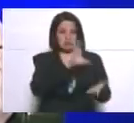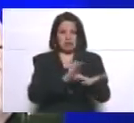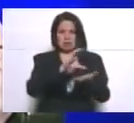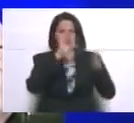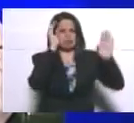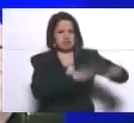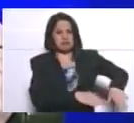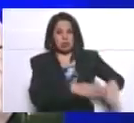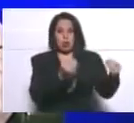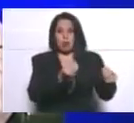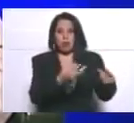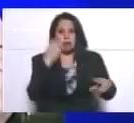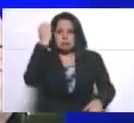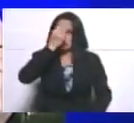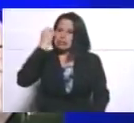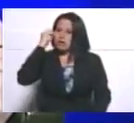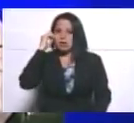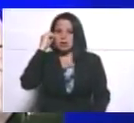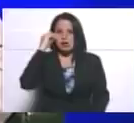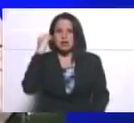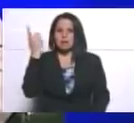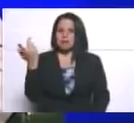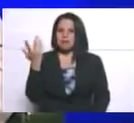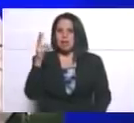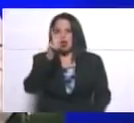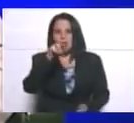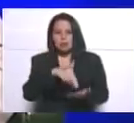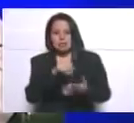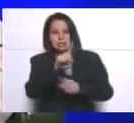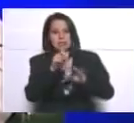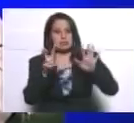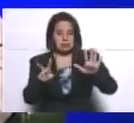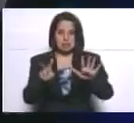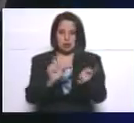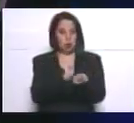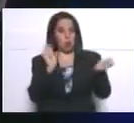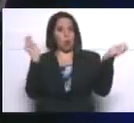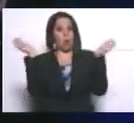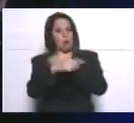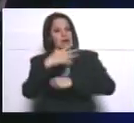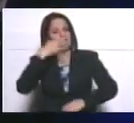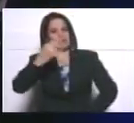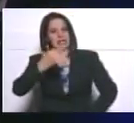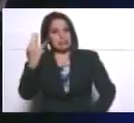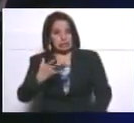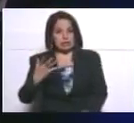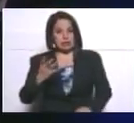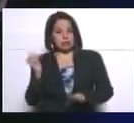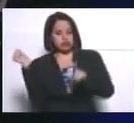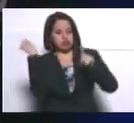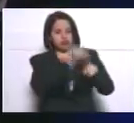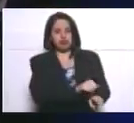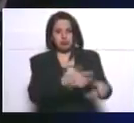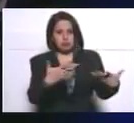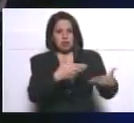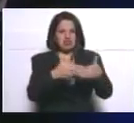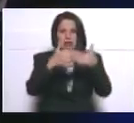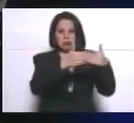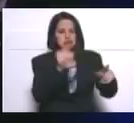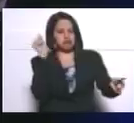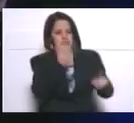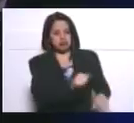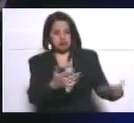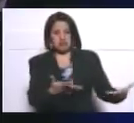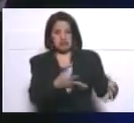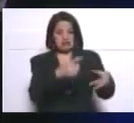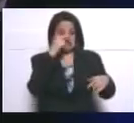pensado que a través de la constituyente del 2017 íbamos a poder superar no solamente la coyuntura, sino garantizar el futuro de